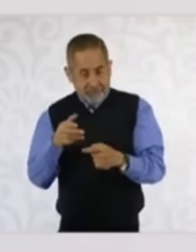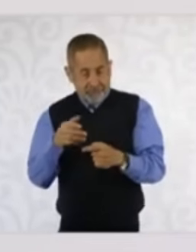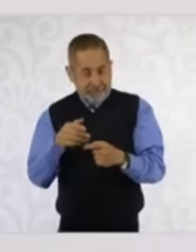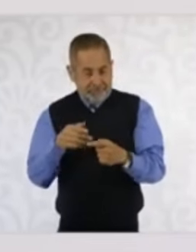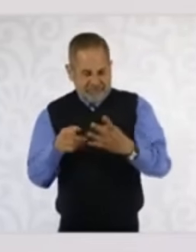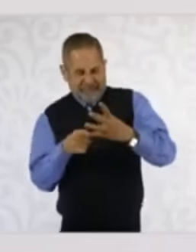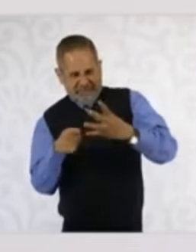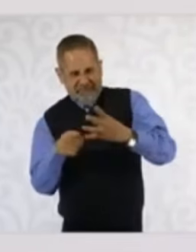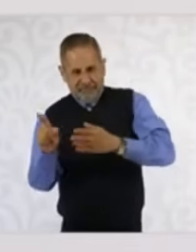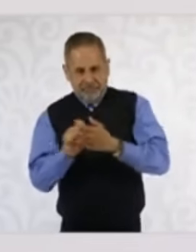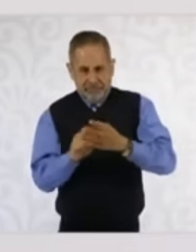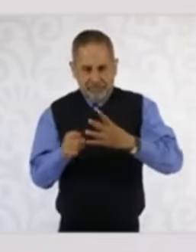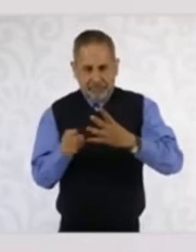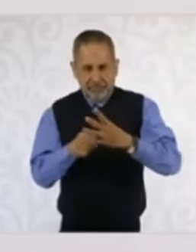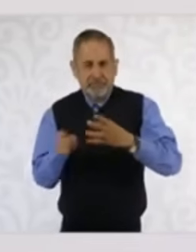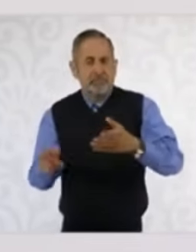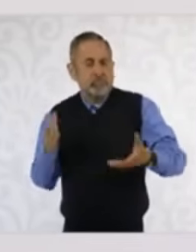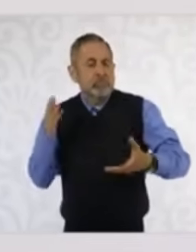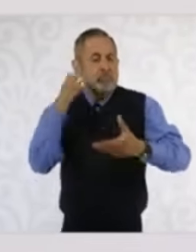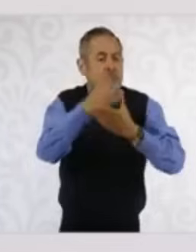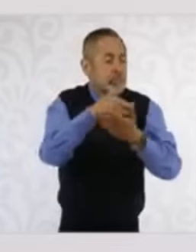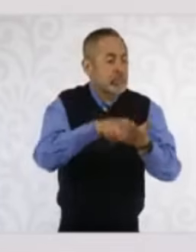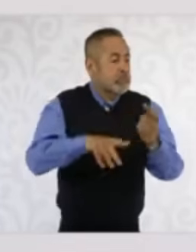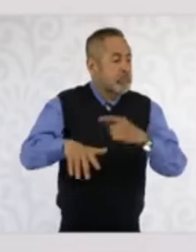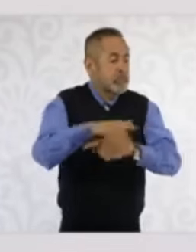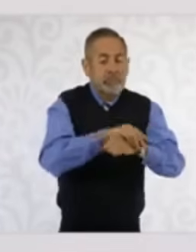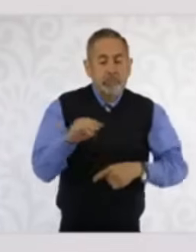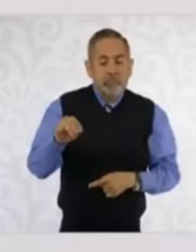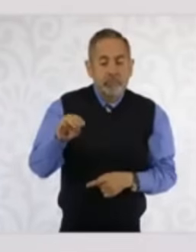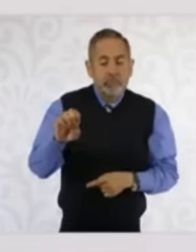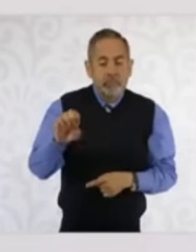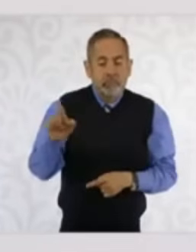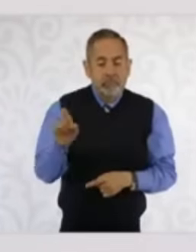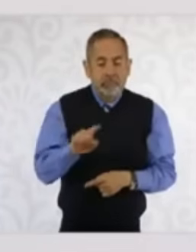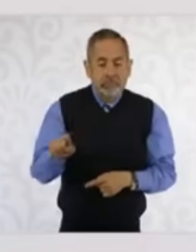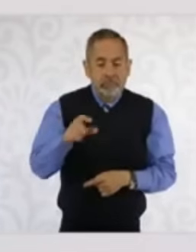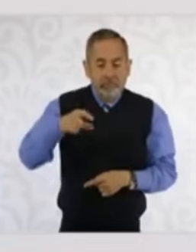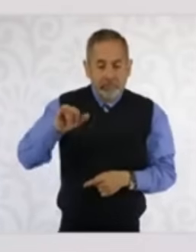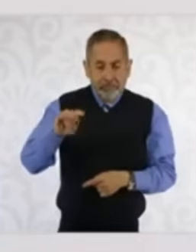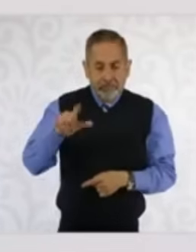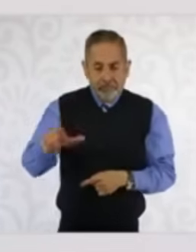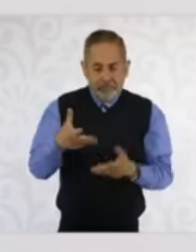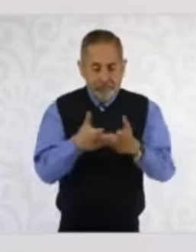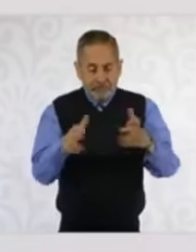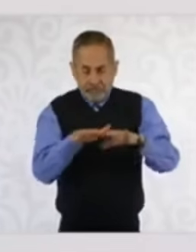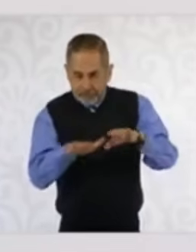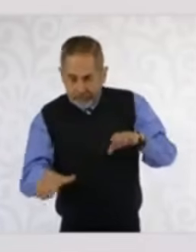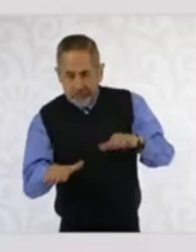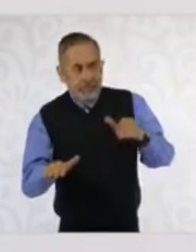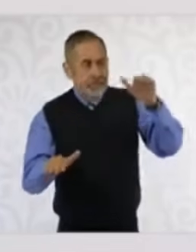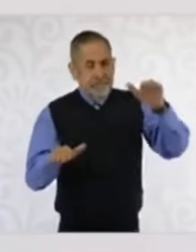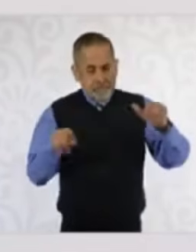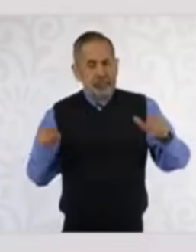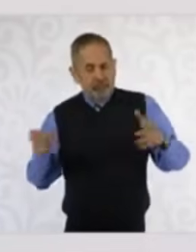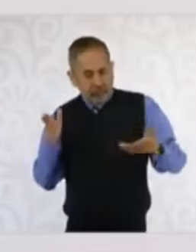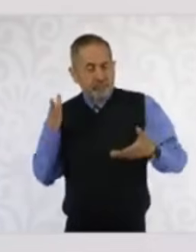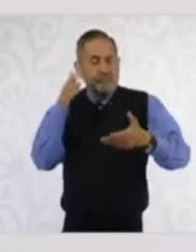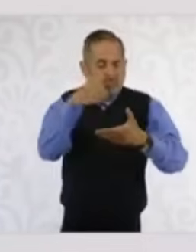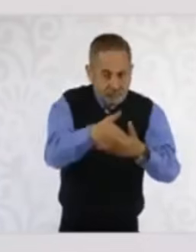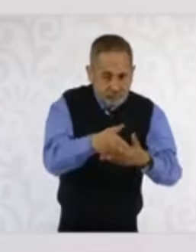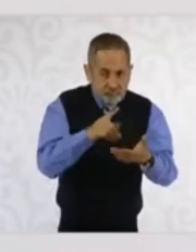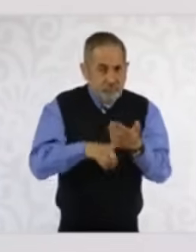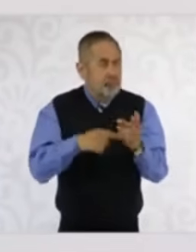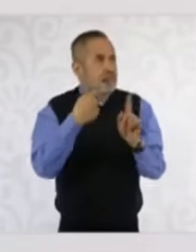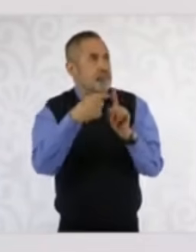podrán tener una pensión digna y acorde a lo que estuvieron ganando en su último año de trabajo. Es una forma de reconocer todo el esfuerzo y dedicación